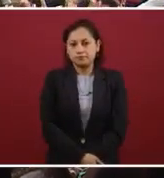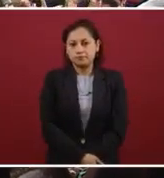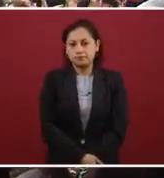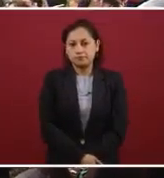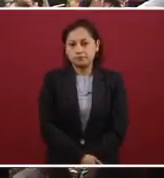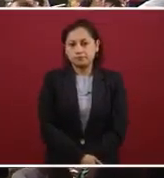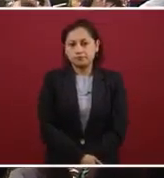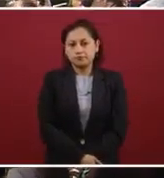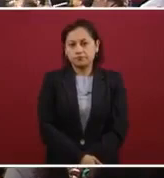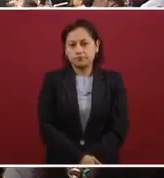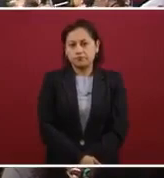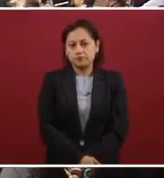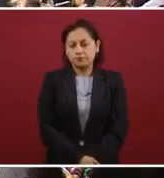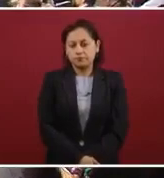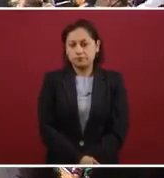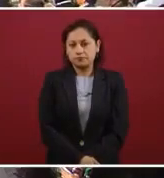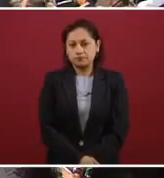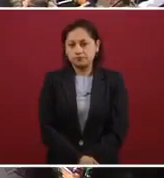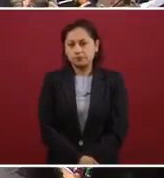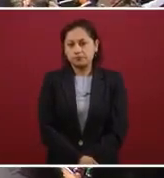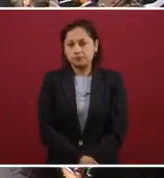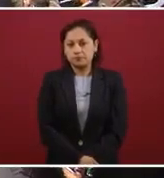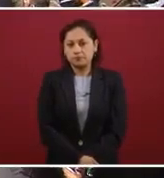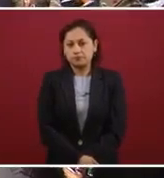De estos contratos que daban,